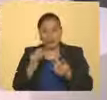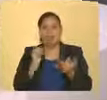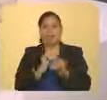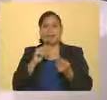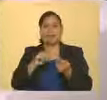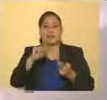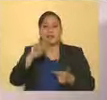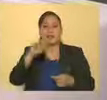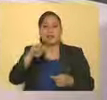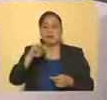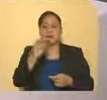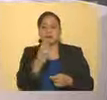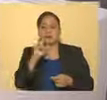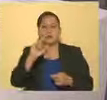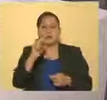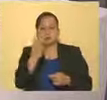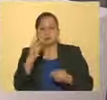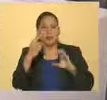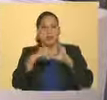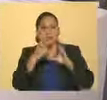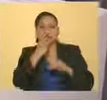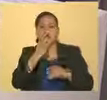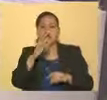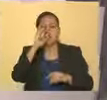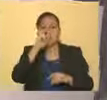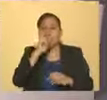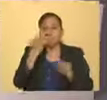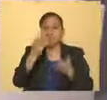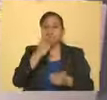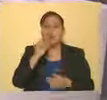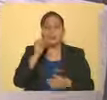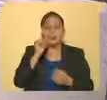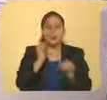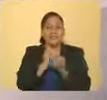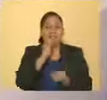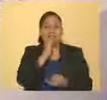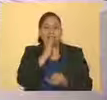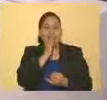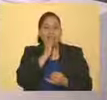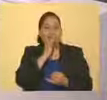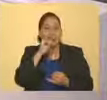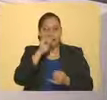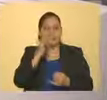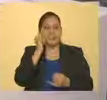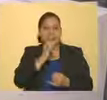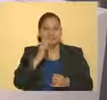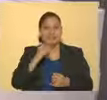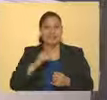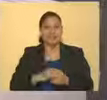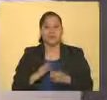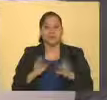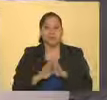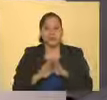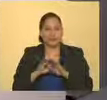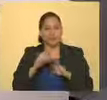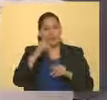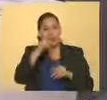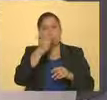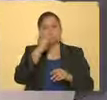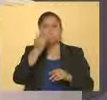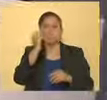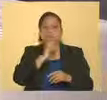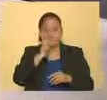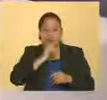de Men232, un tweet que dice, mi guapísima Patty y Frank detrás de cámaras. Bueno, pues ellos están del otro lado del estudio, pero te mandan muchos